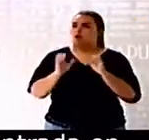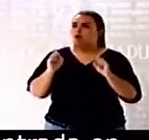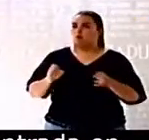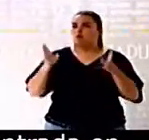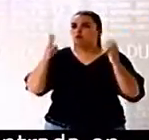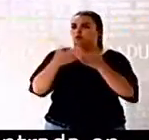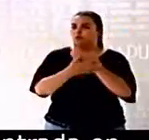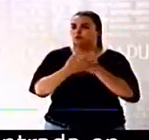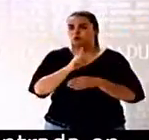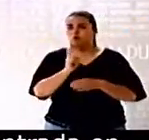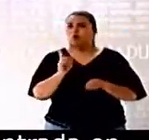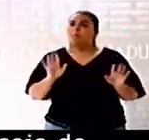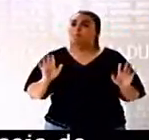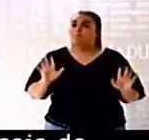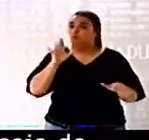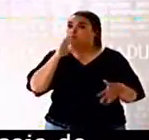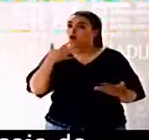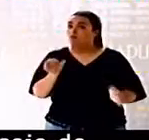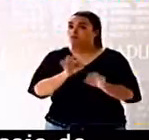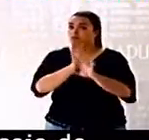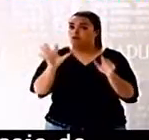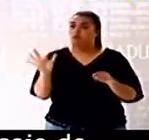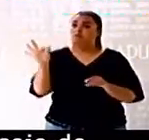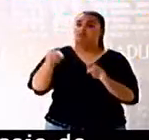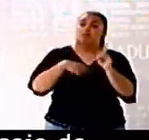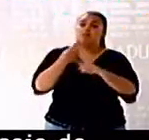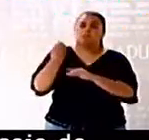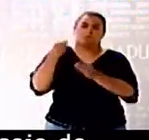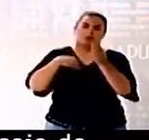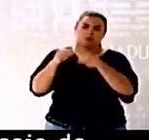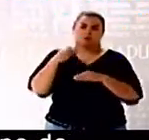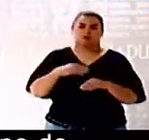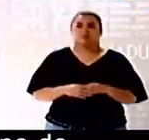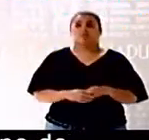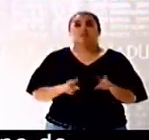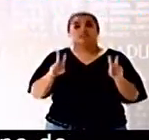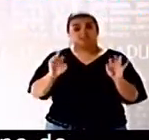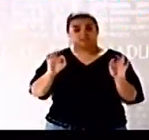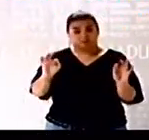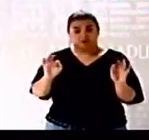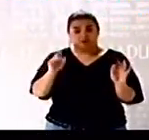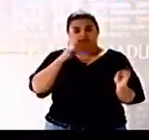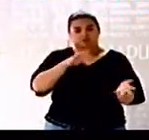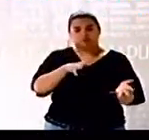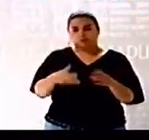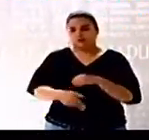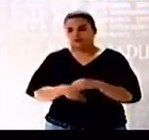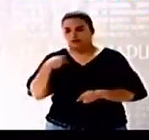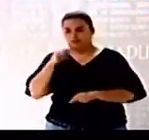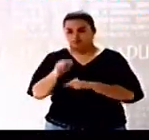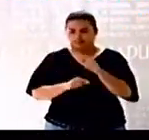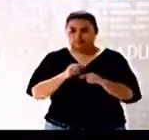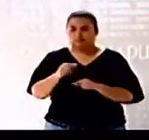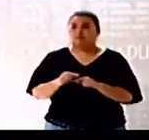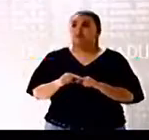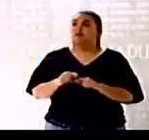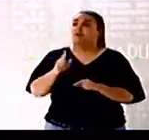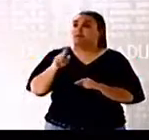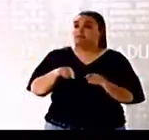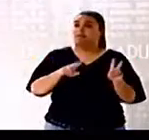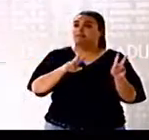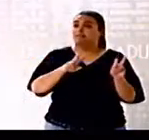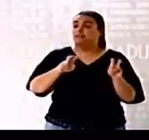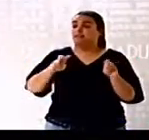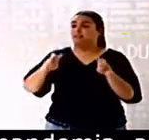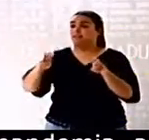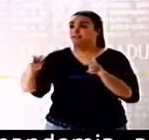Gobierno. No obstante, ahora, por supuesto, en el turno de preguntas. Sobre esta cuestión, sobre la evolución general de la pandemia, así como los asuntos que